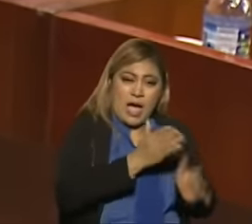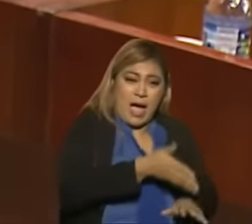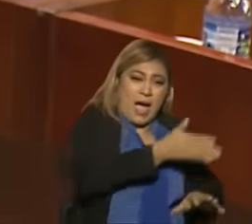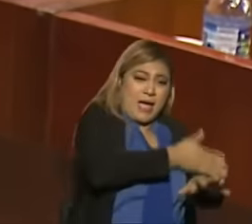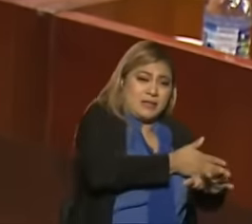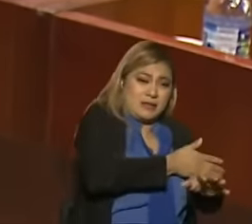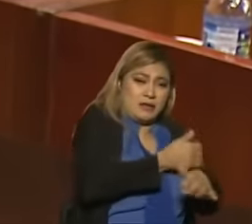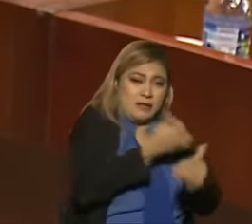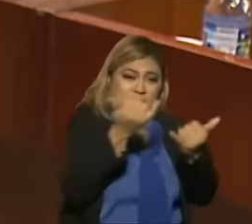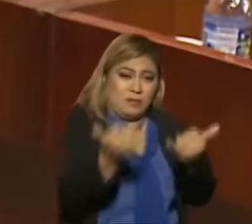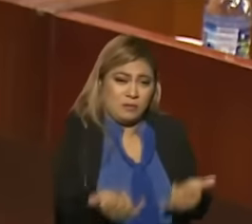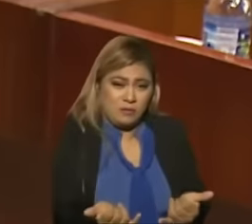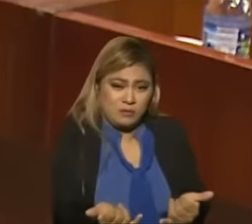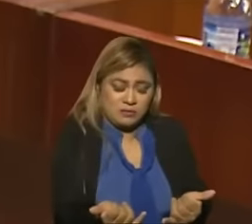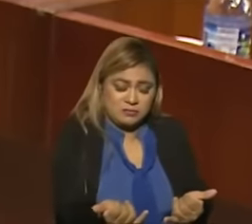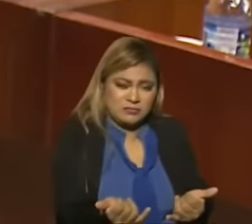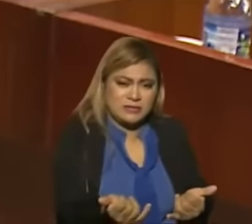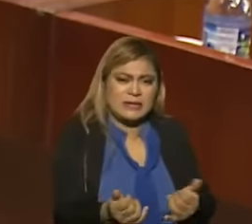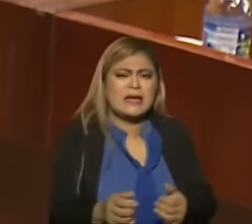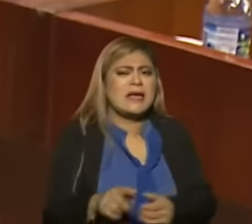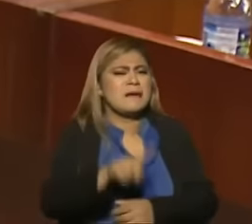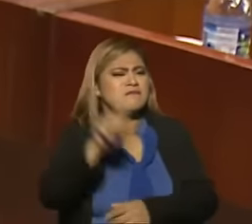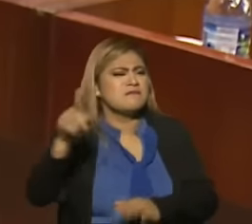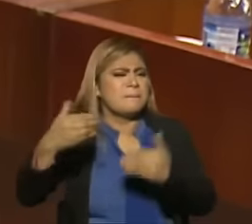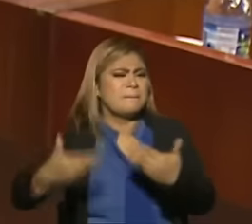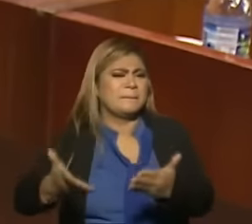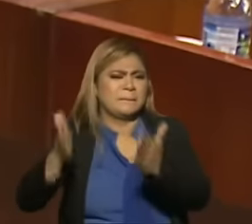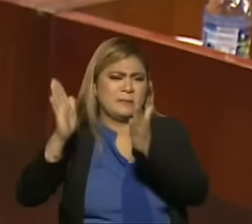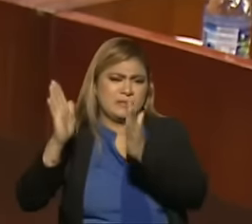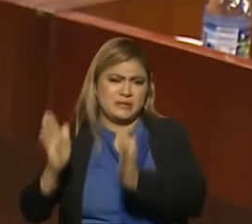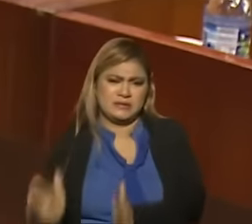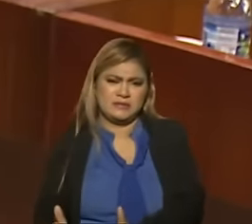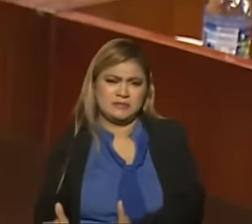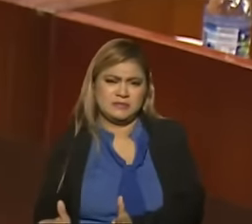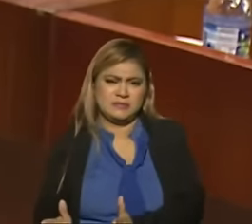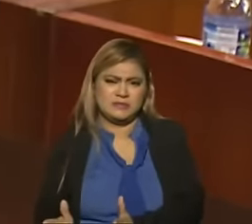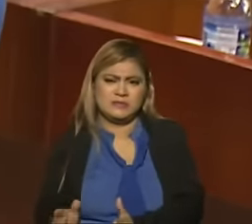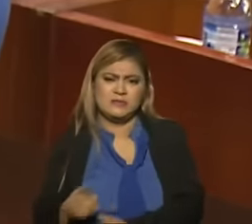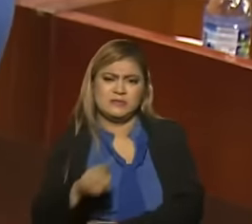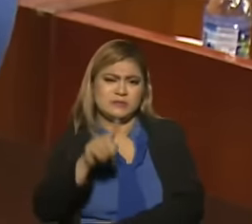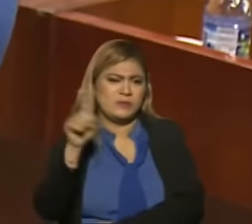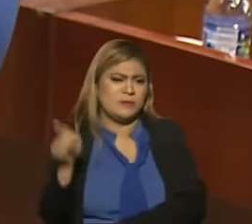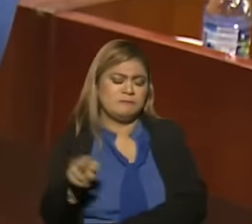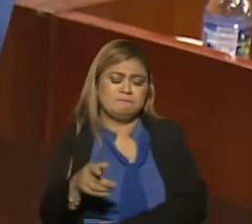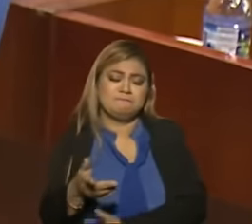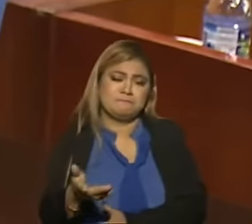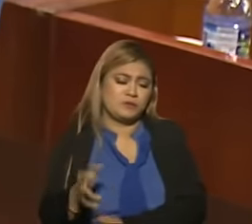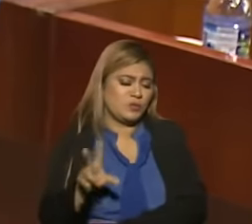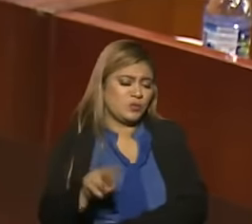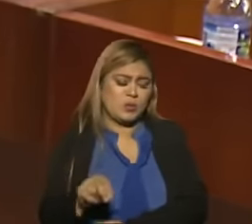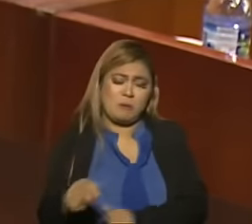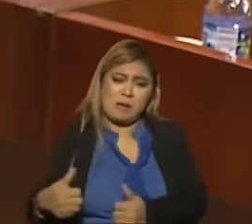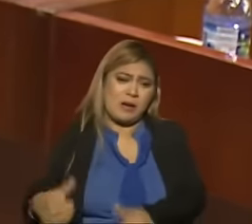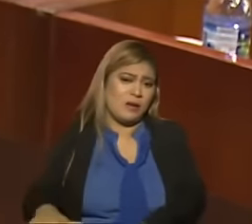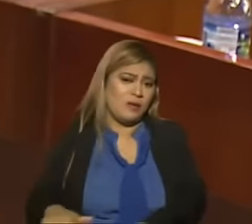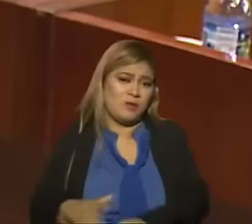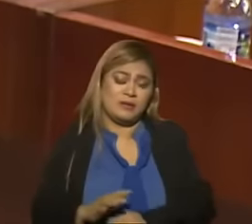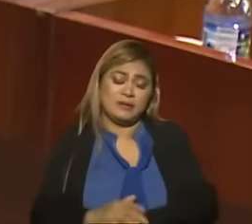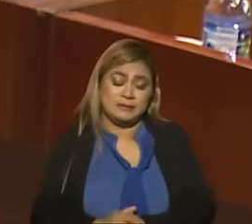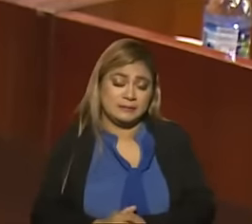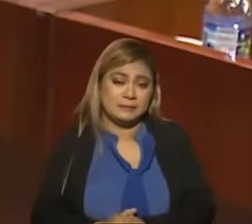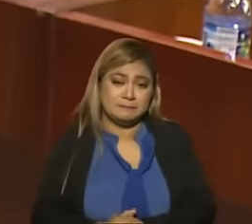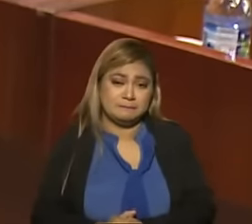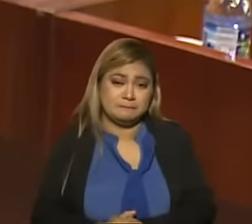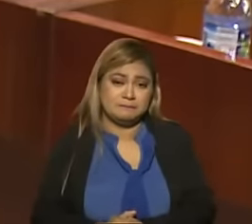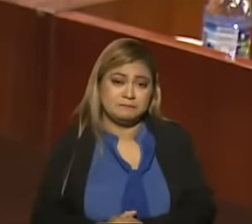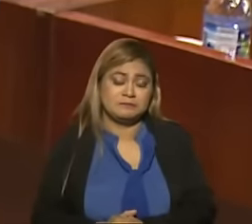la nación panameña debió haberse sentido complacida con los llamados tratados 3-1, que no eran buenos,